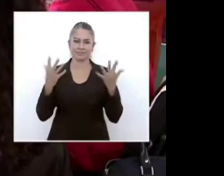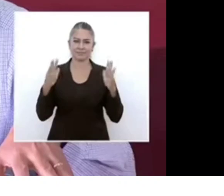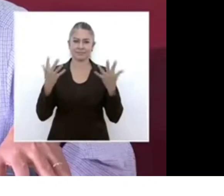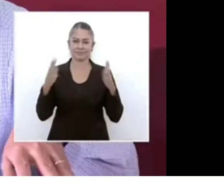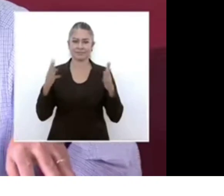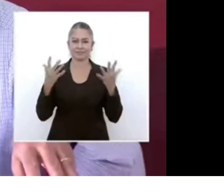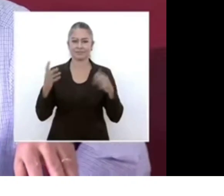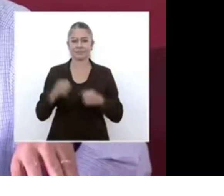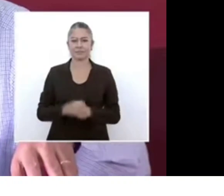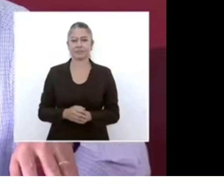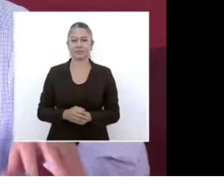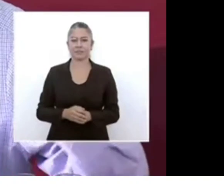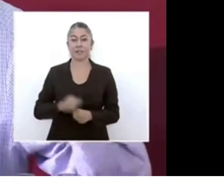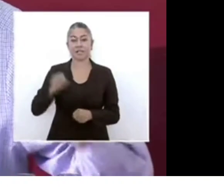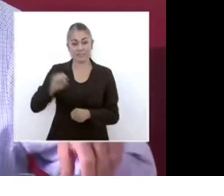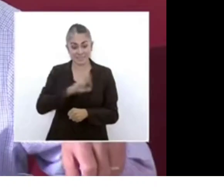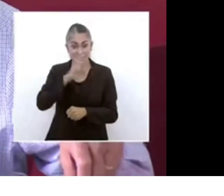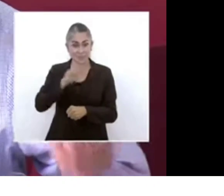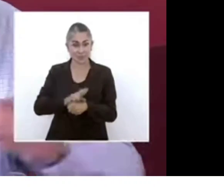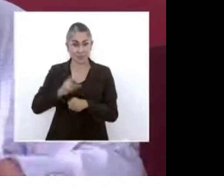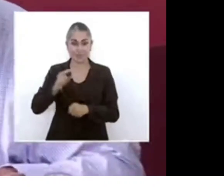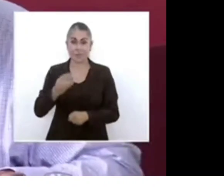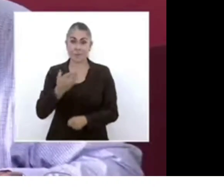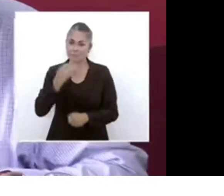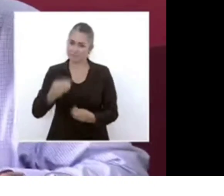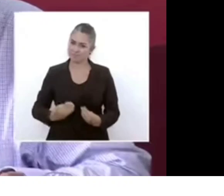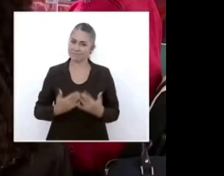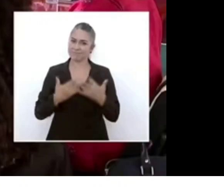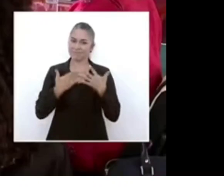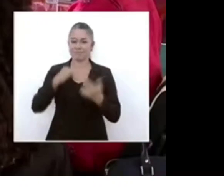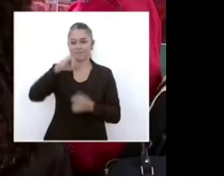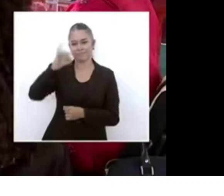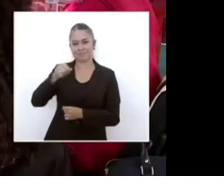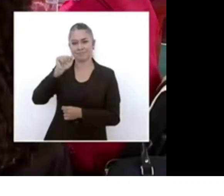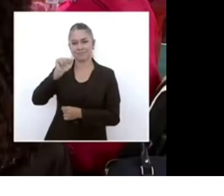Interviene el secretario de Bienestar, Javier May Rodríguez.